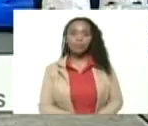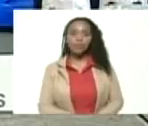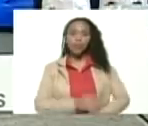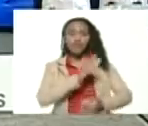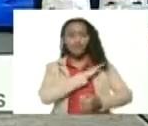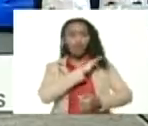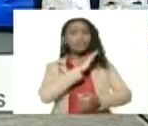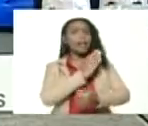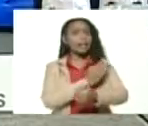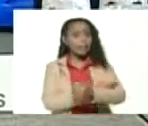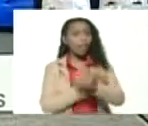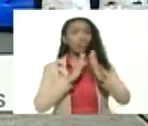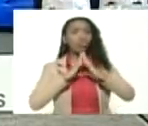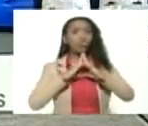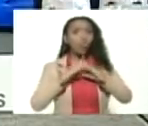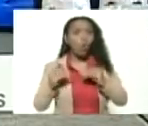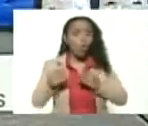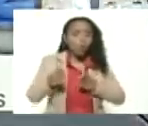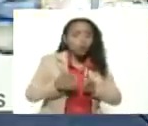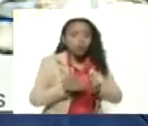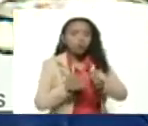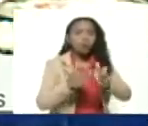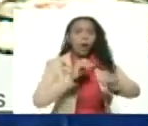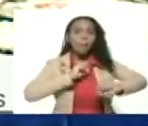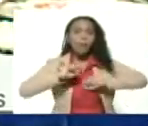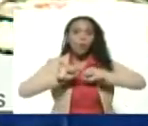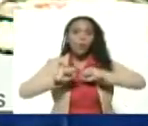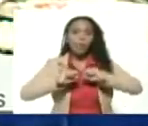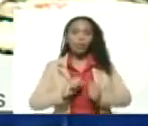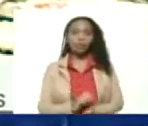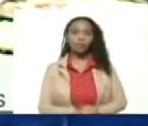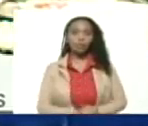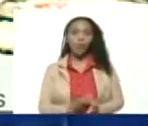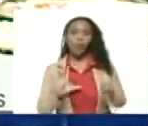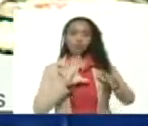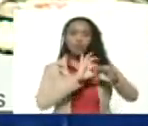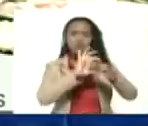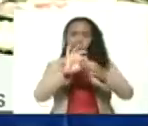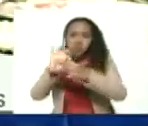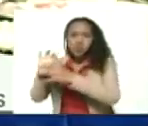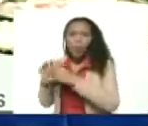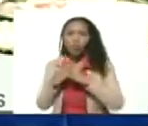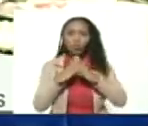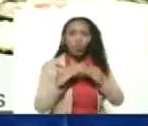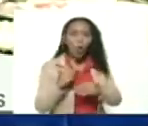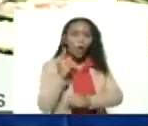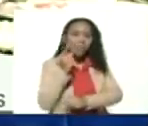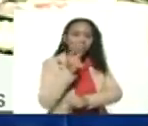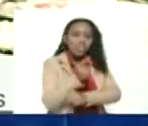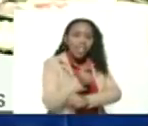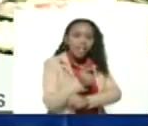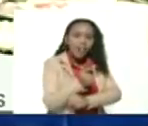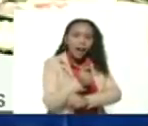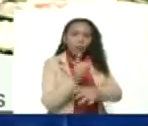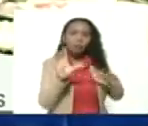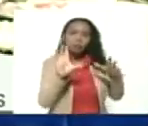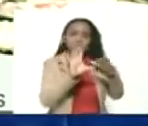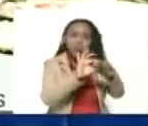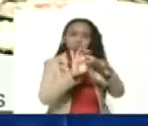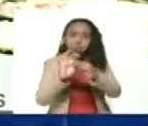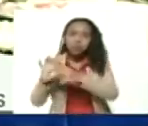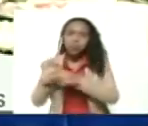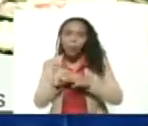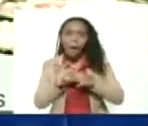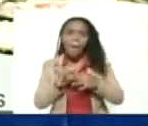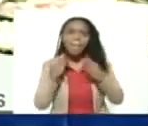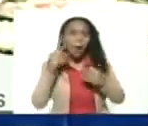Fortalecer todas las corrientes y movimientos. Unir todo lo que deba ser unido para el